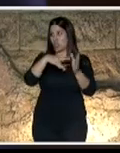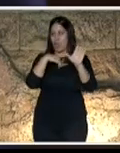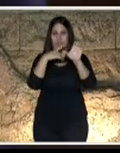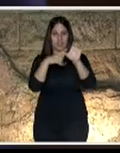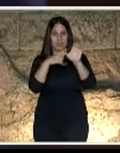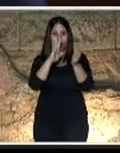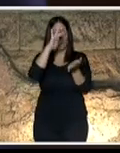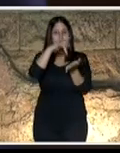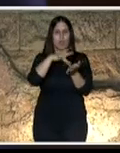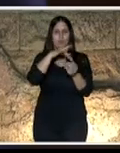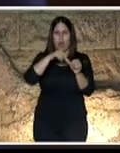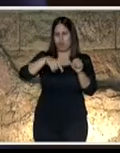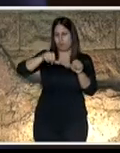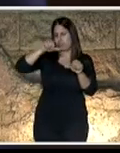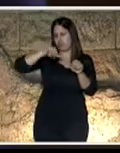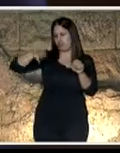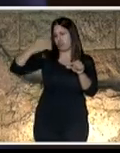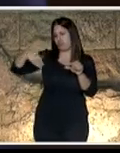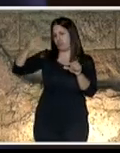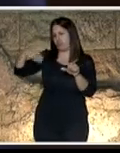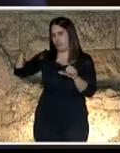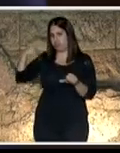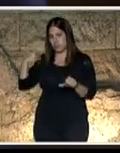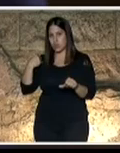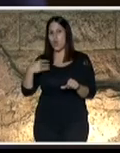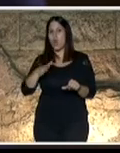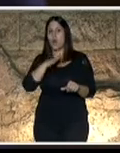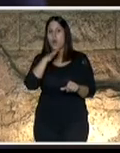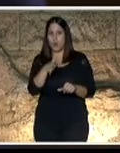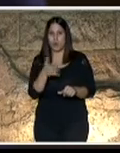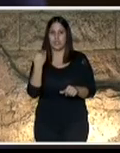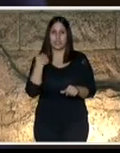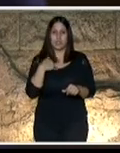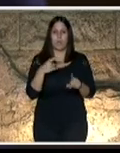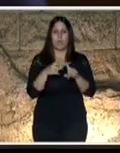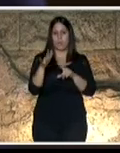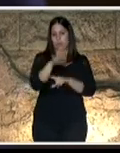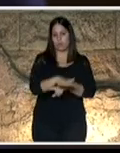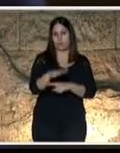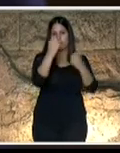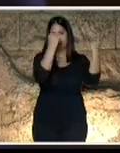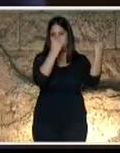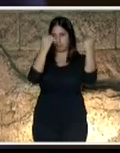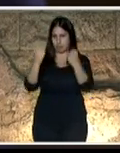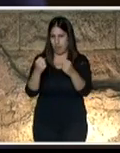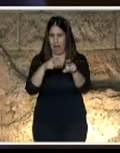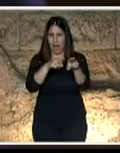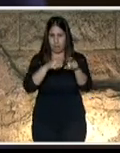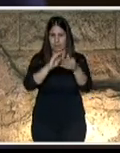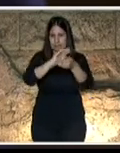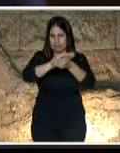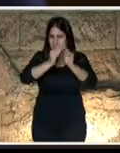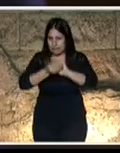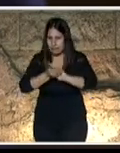se remonta al Paleolítico inferior y de aquí el hallazgo de numerosos dólmenes, armas, cerámicas, con